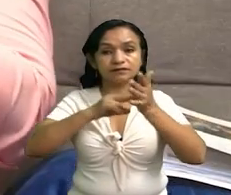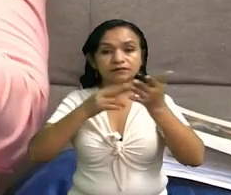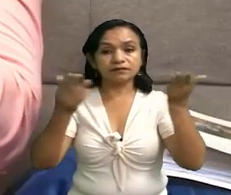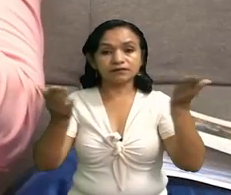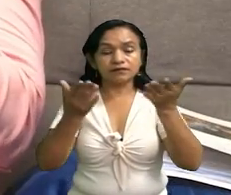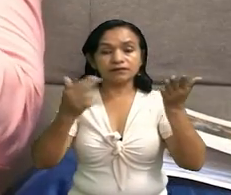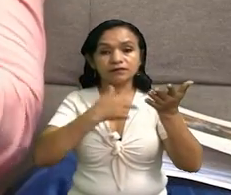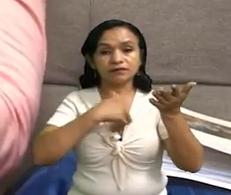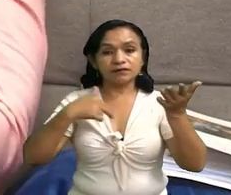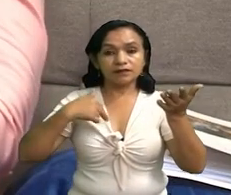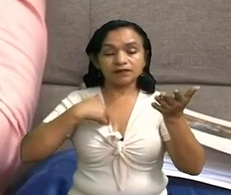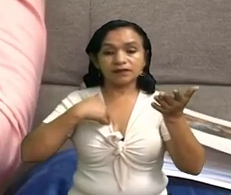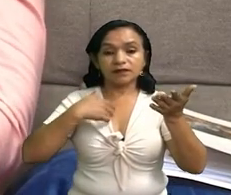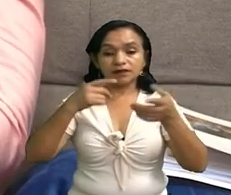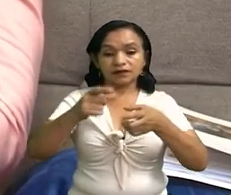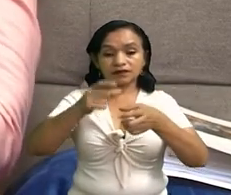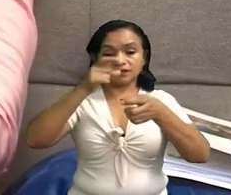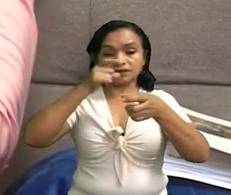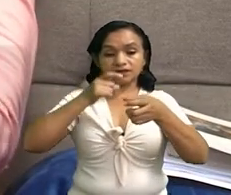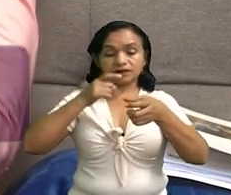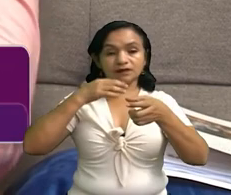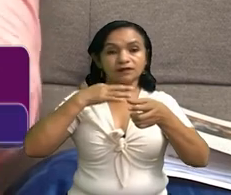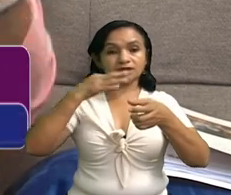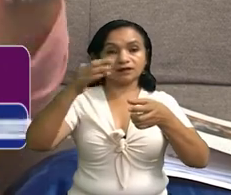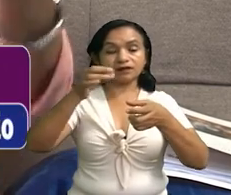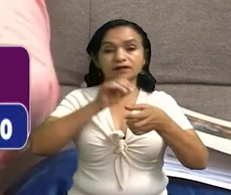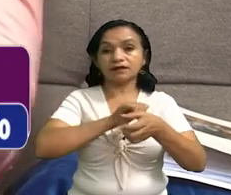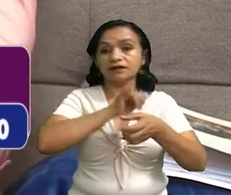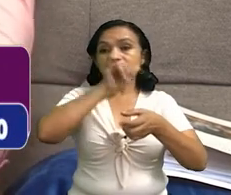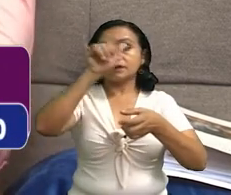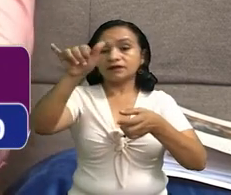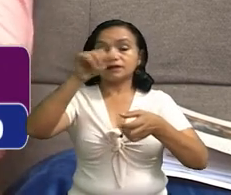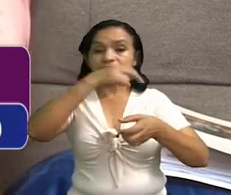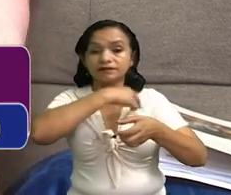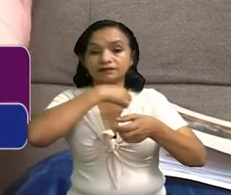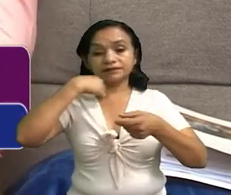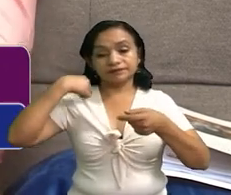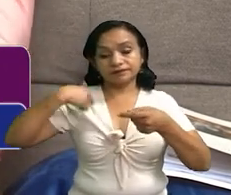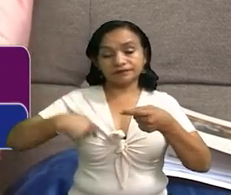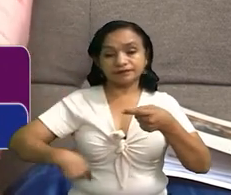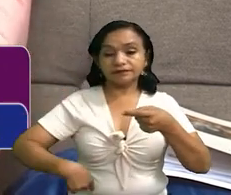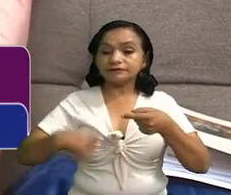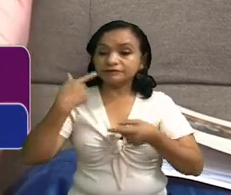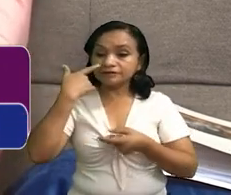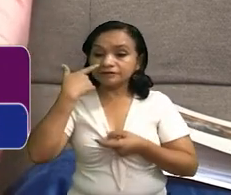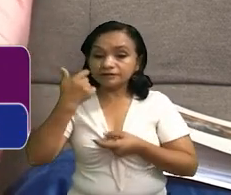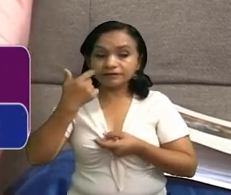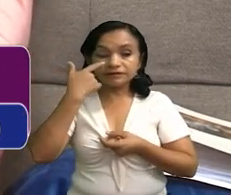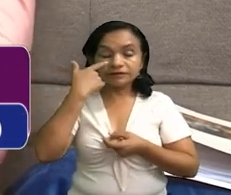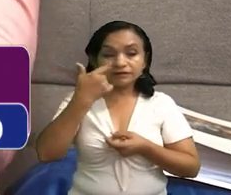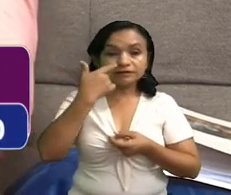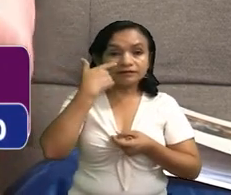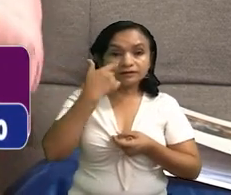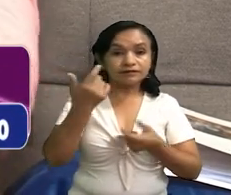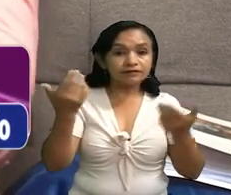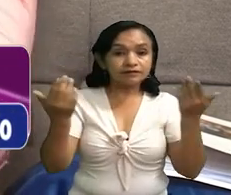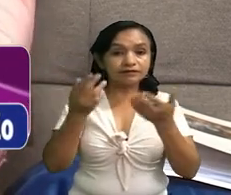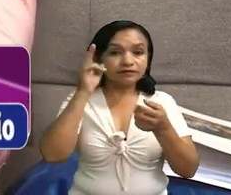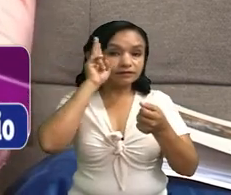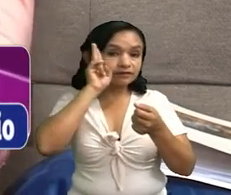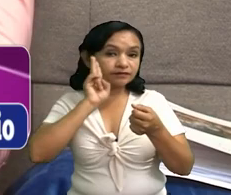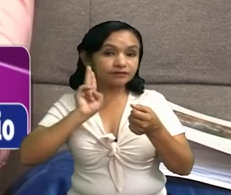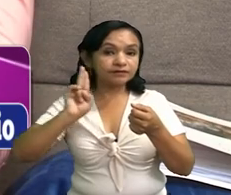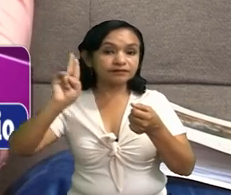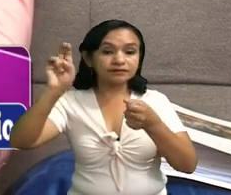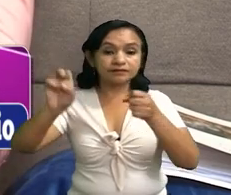el hecho de haber sido invitado para ir a este viaje a China, para ir a conocer las dos